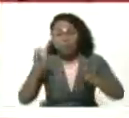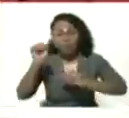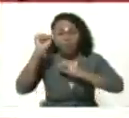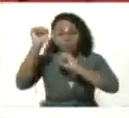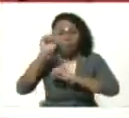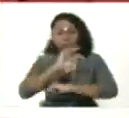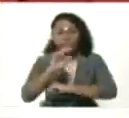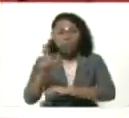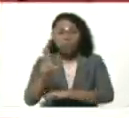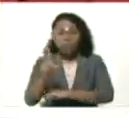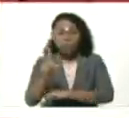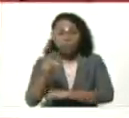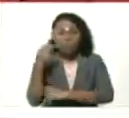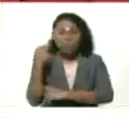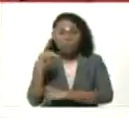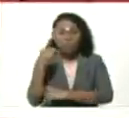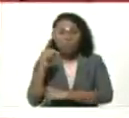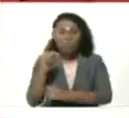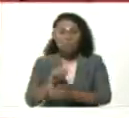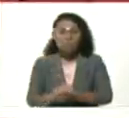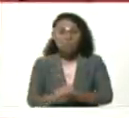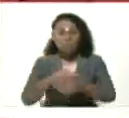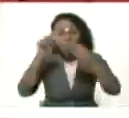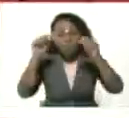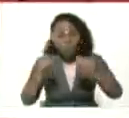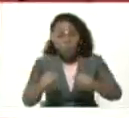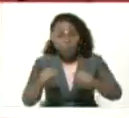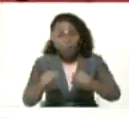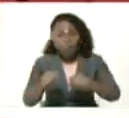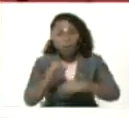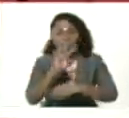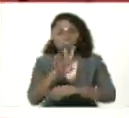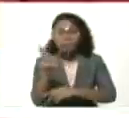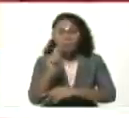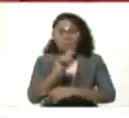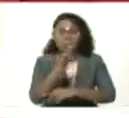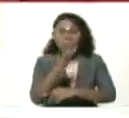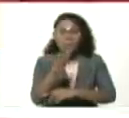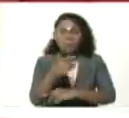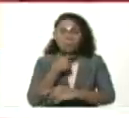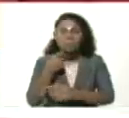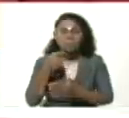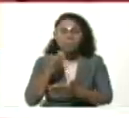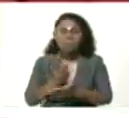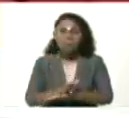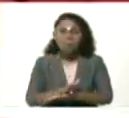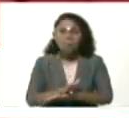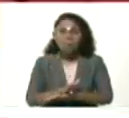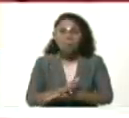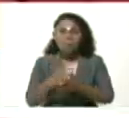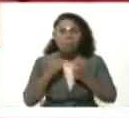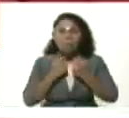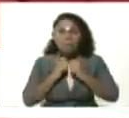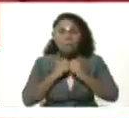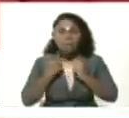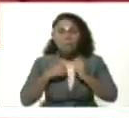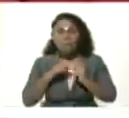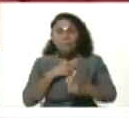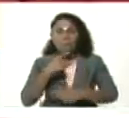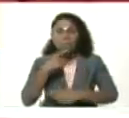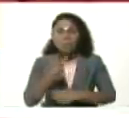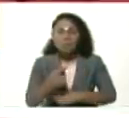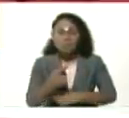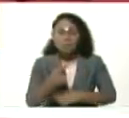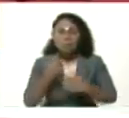del 21 de noviembre. Hoy, a 4 meses de la partida de Aristóbulo, nosotros decimos